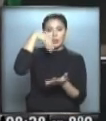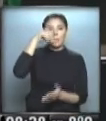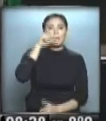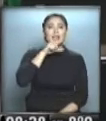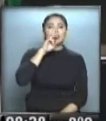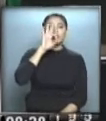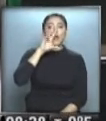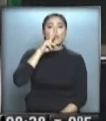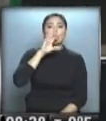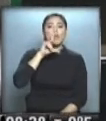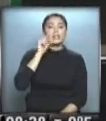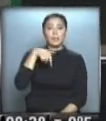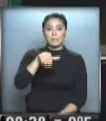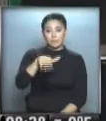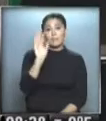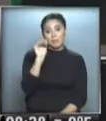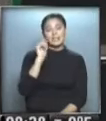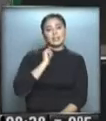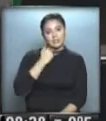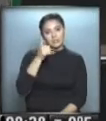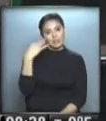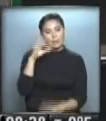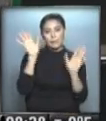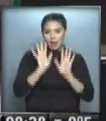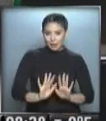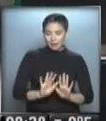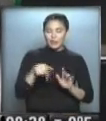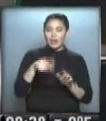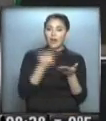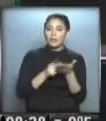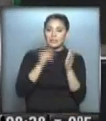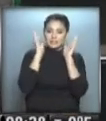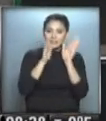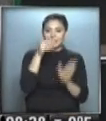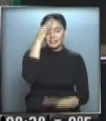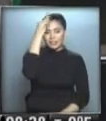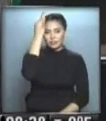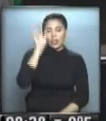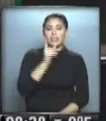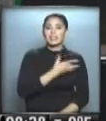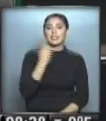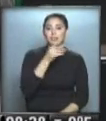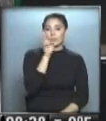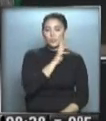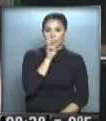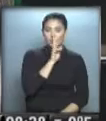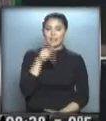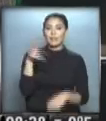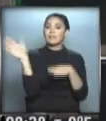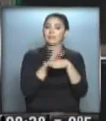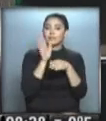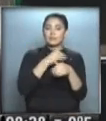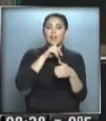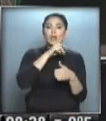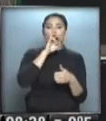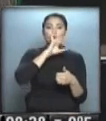martes 13 de agosto. Sí, martes 13, prepararse. Al margen, volvemos al teatro, llegará con dirección de Elena Tritec y protagonizadas por